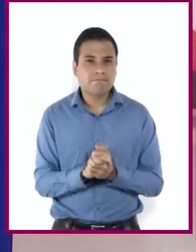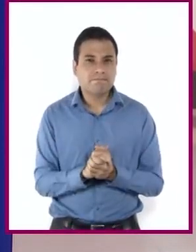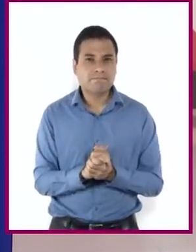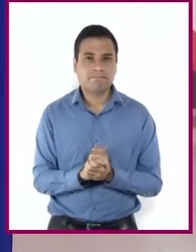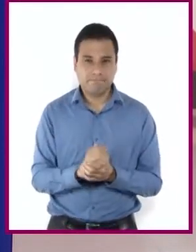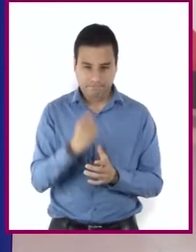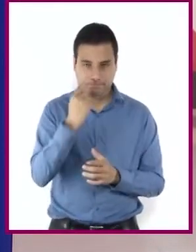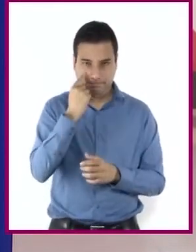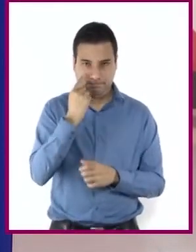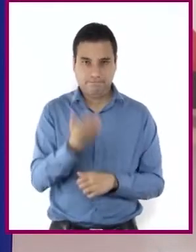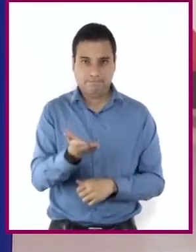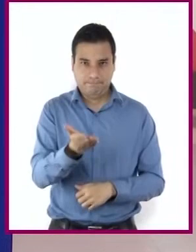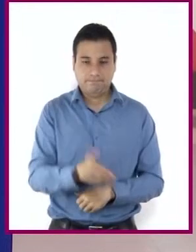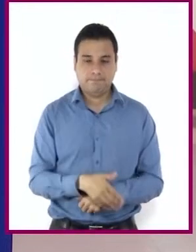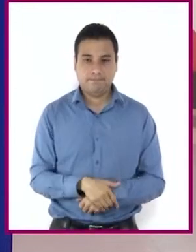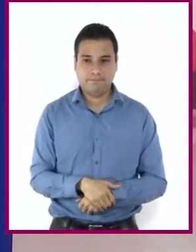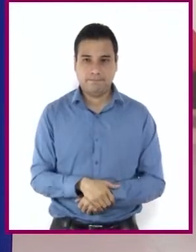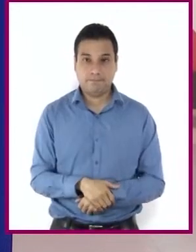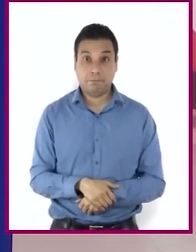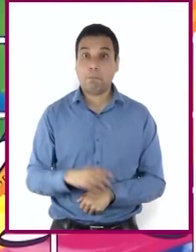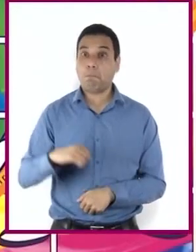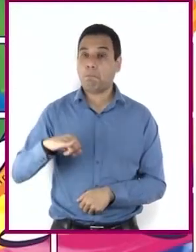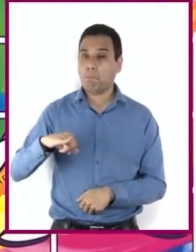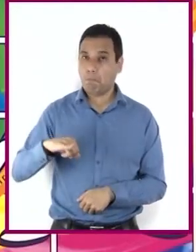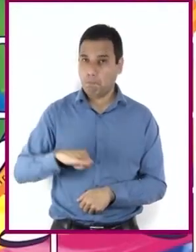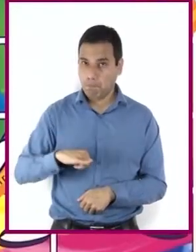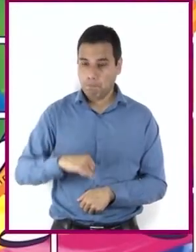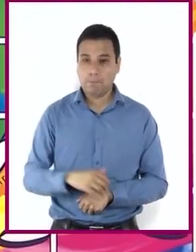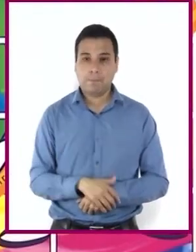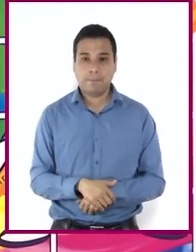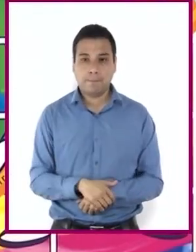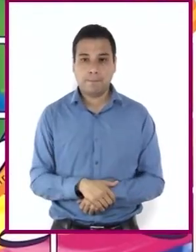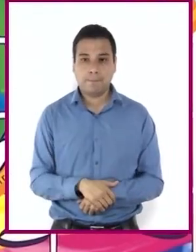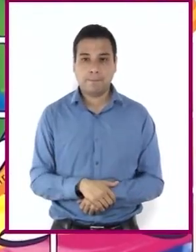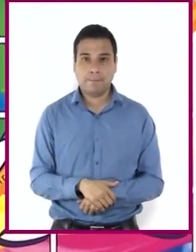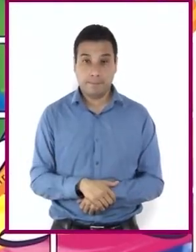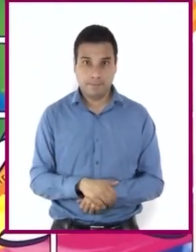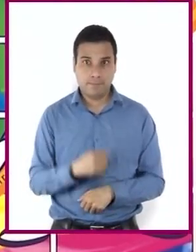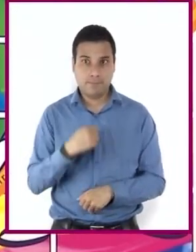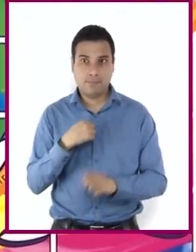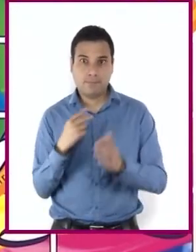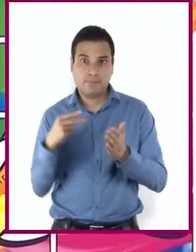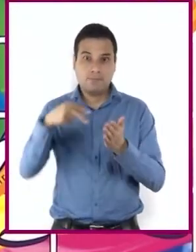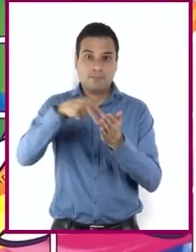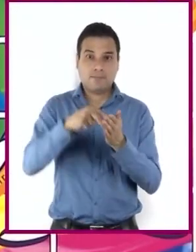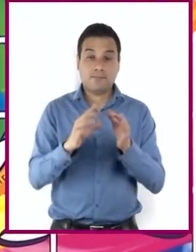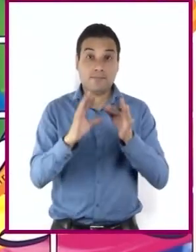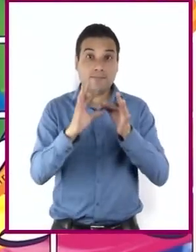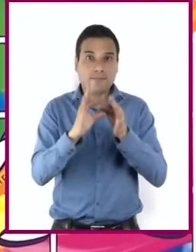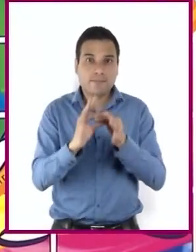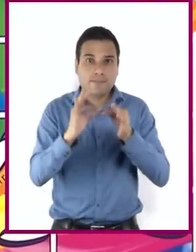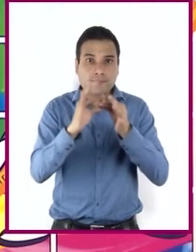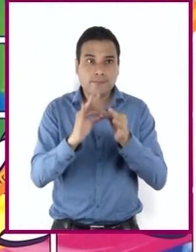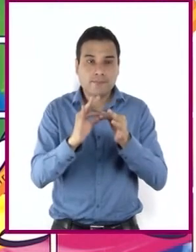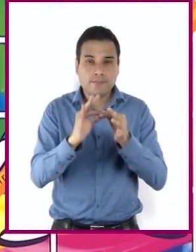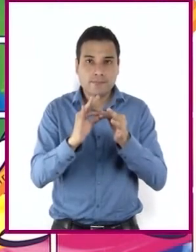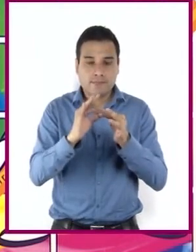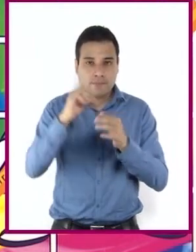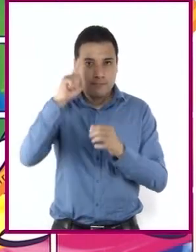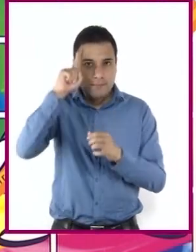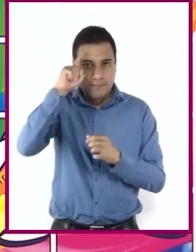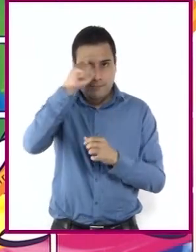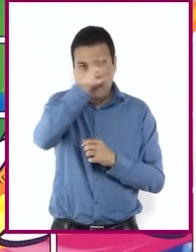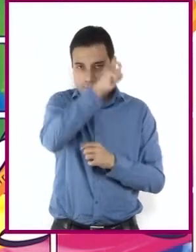al público. ¡Qué interesante! Estar frente al público siempre es un acto que nos puede